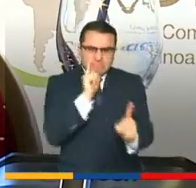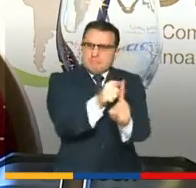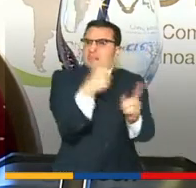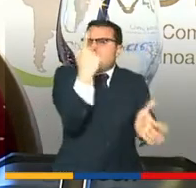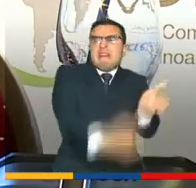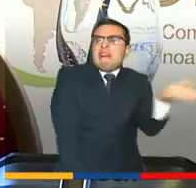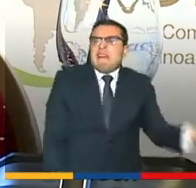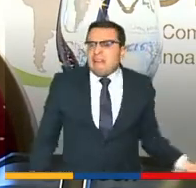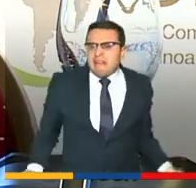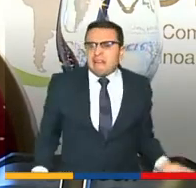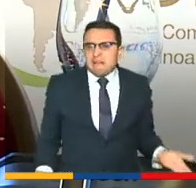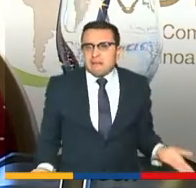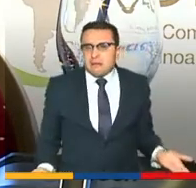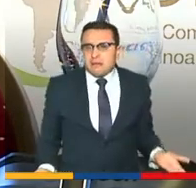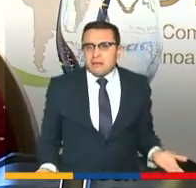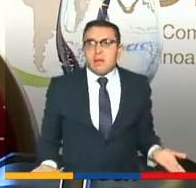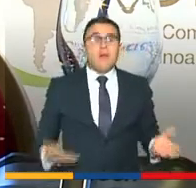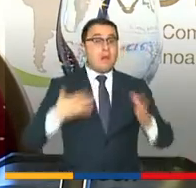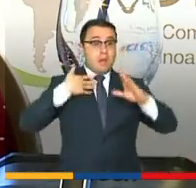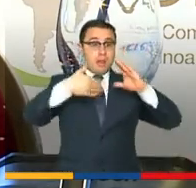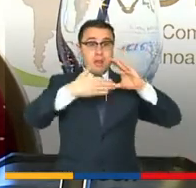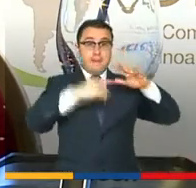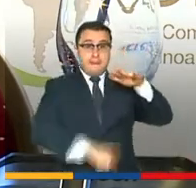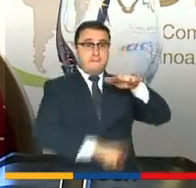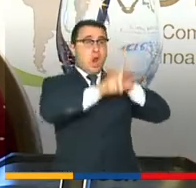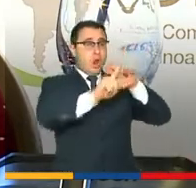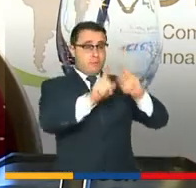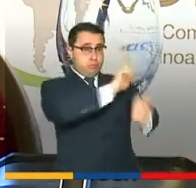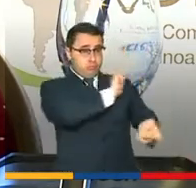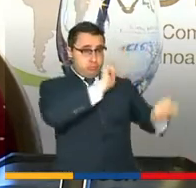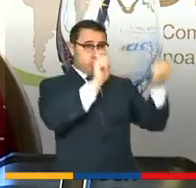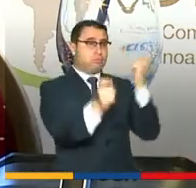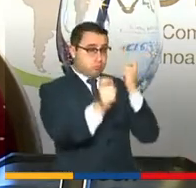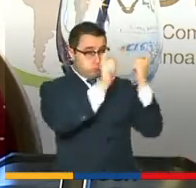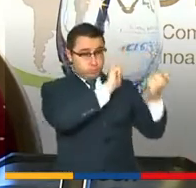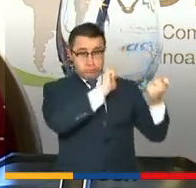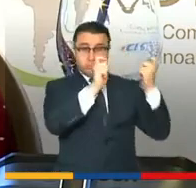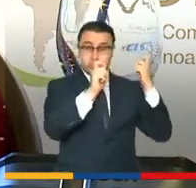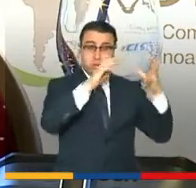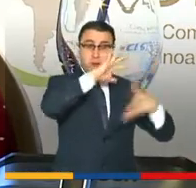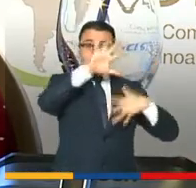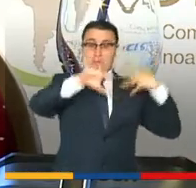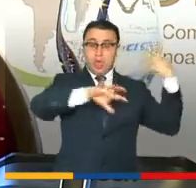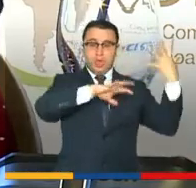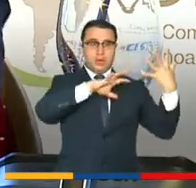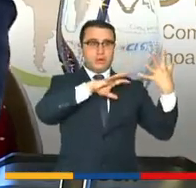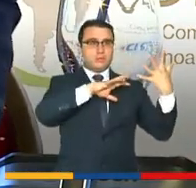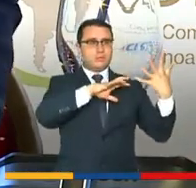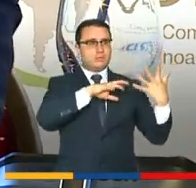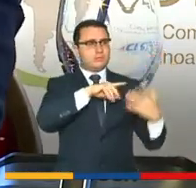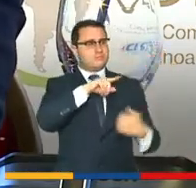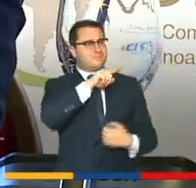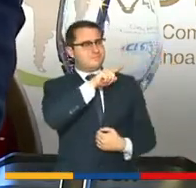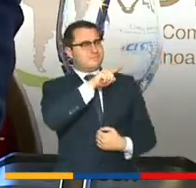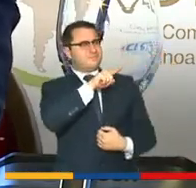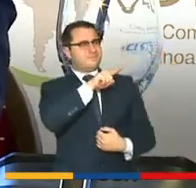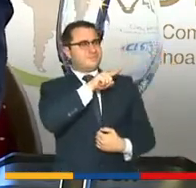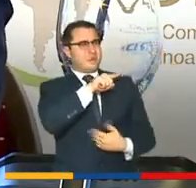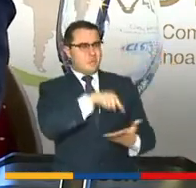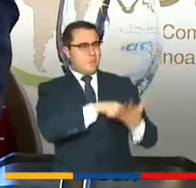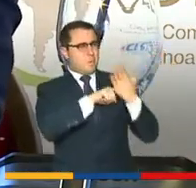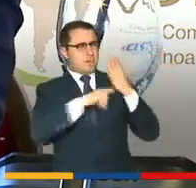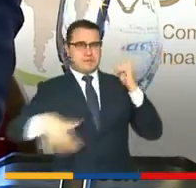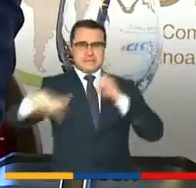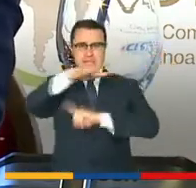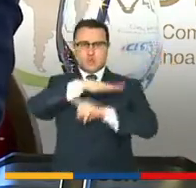climática también, igual que está, se coloca como un escenario de definición de los poderes mundiales,